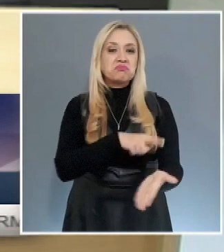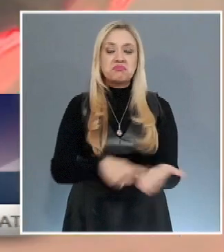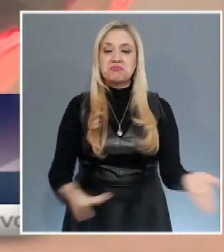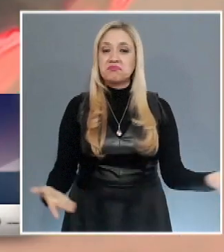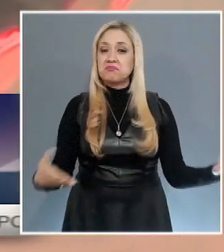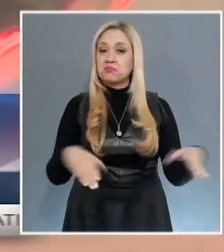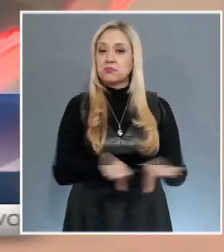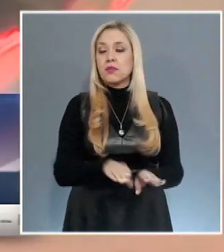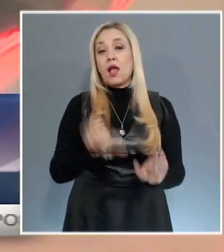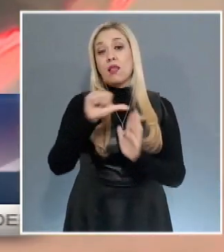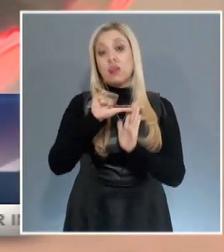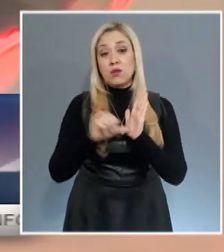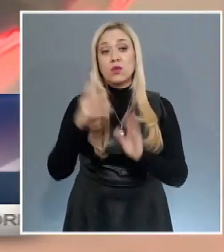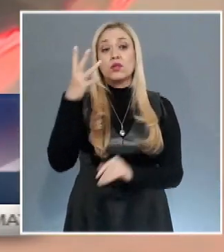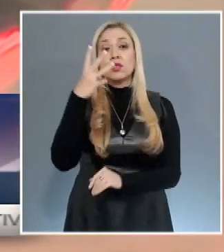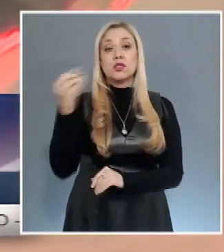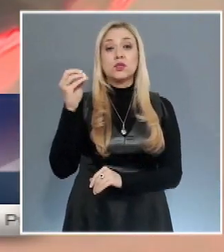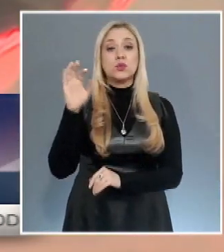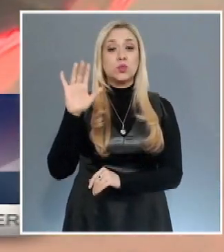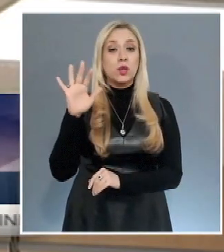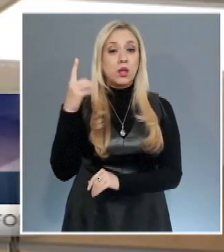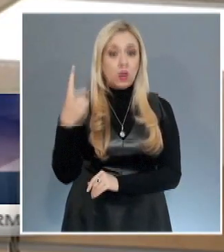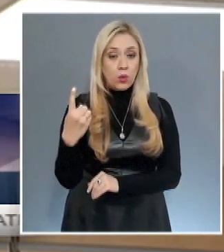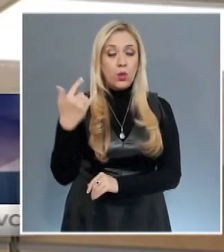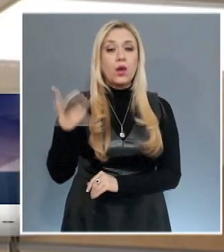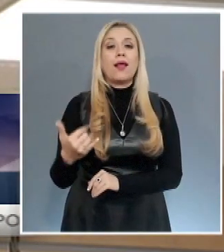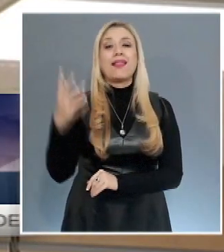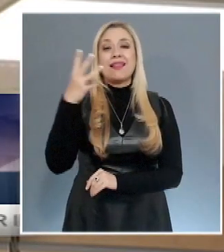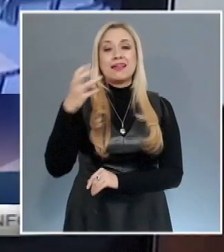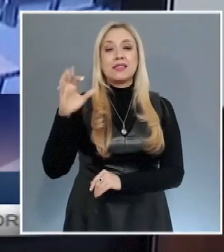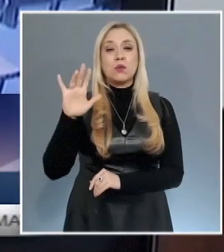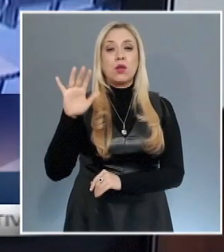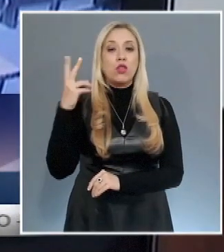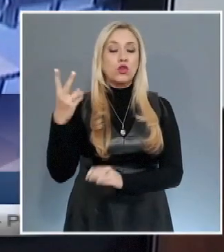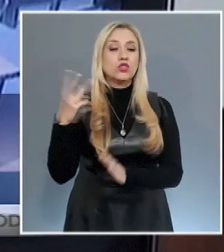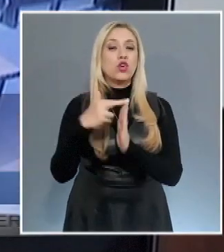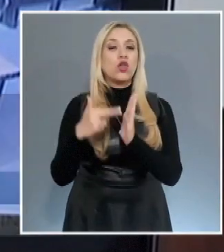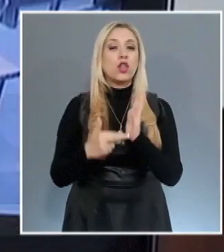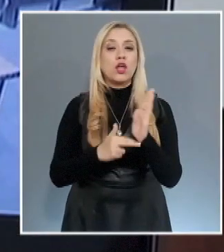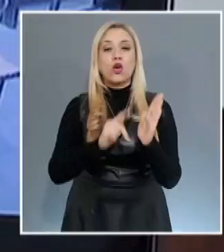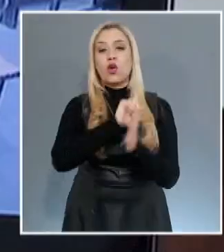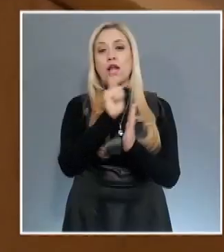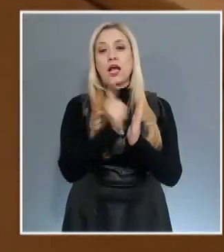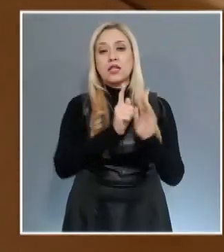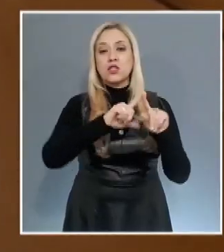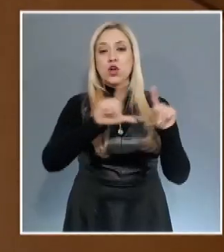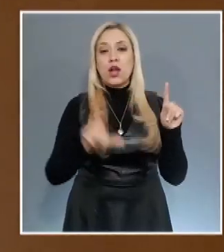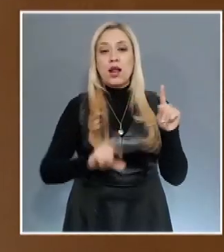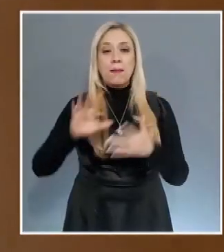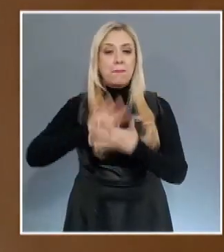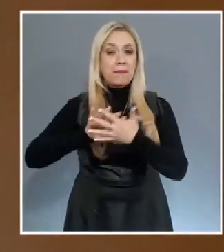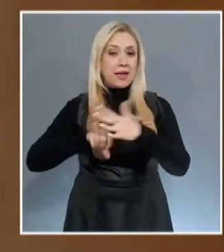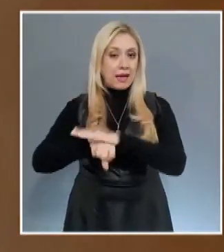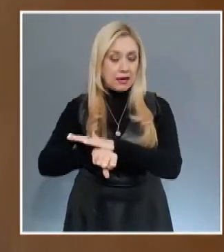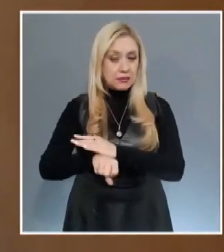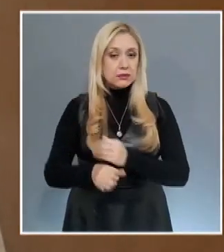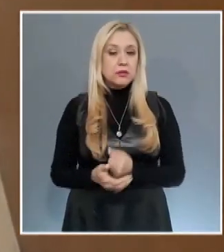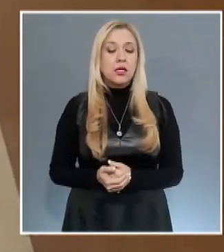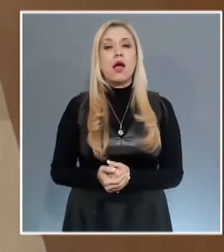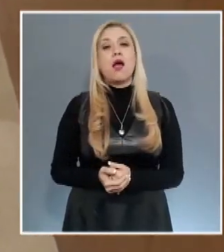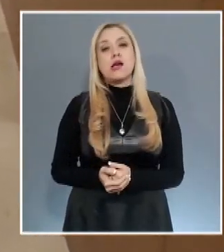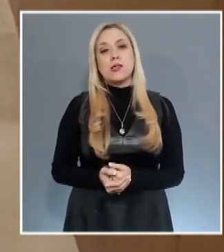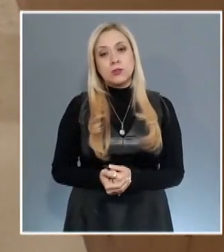351 y 352 del código Nacional de Procedimientos Penales esto constituye